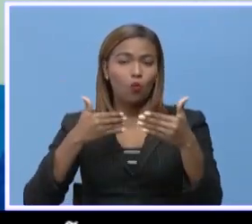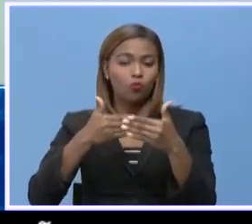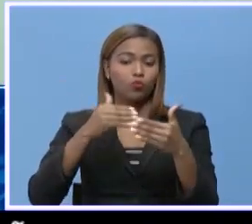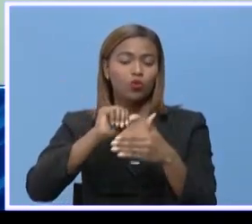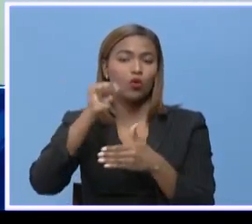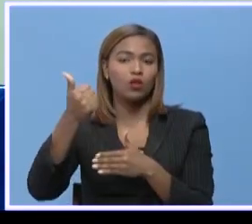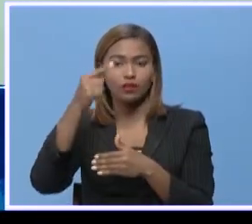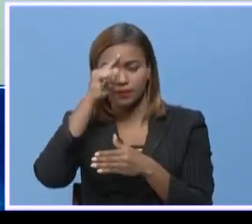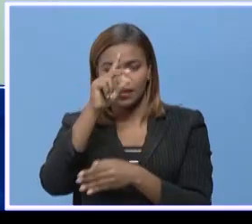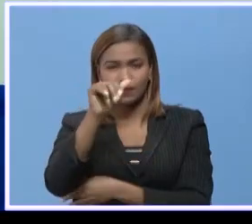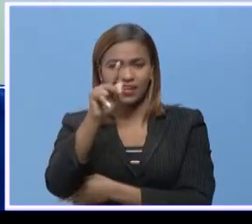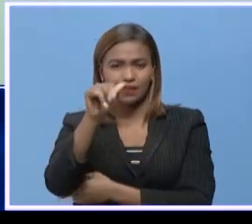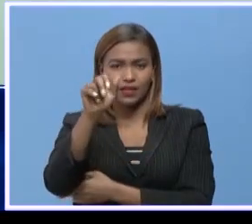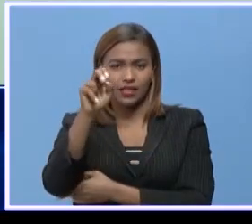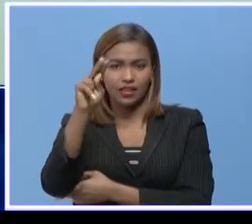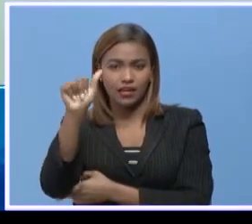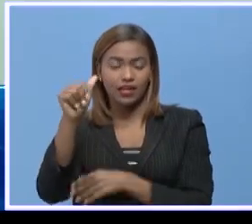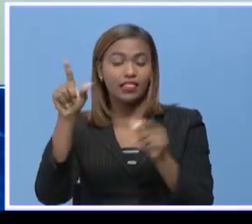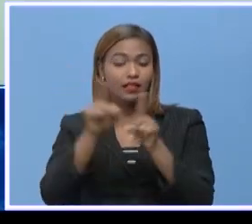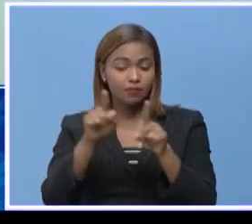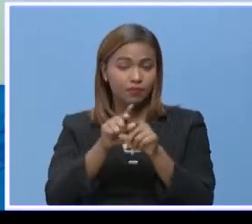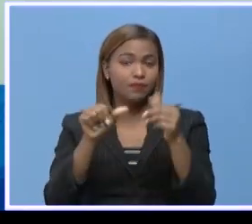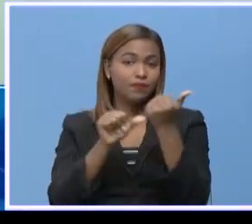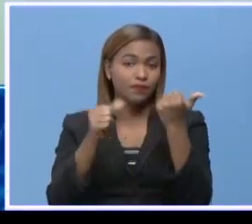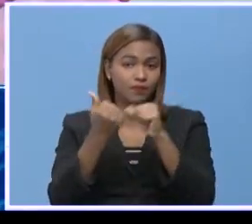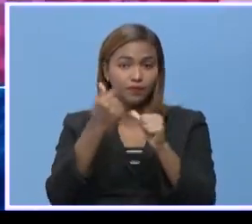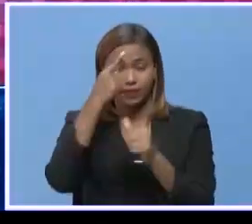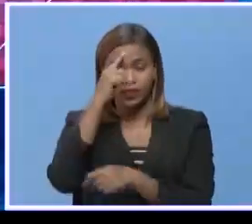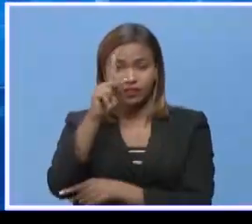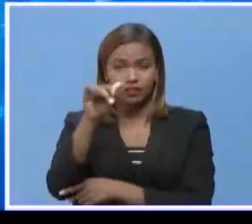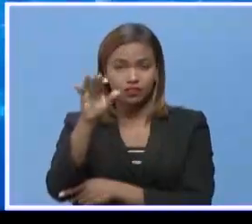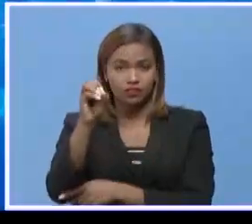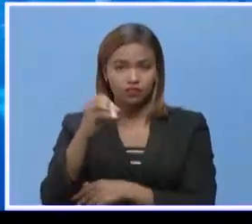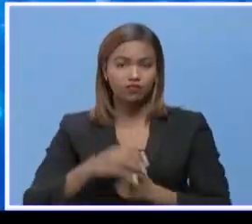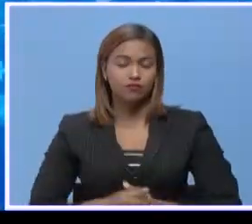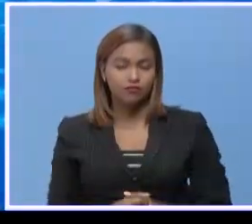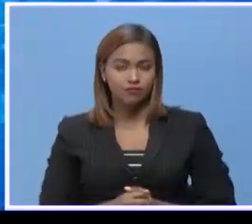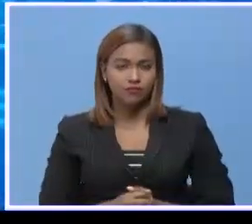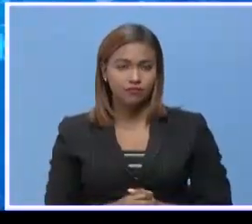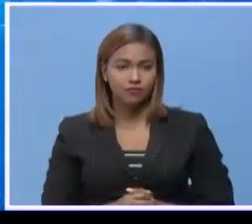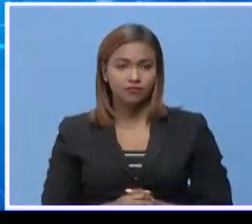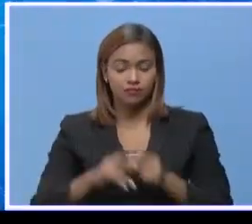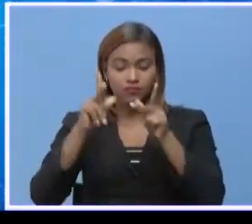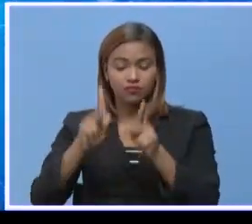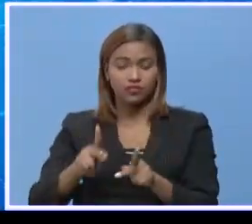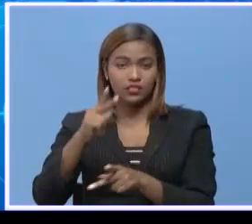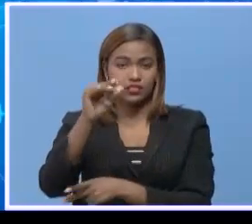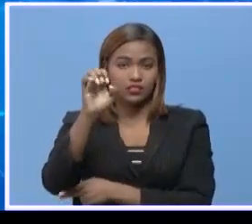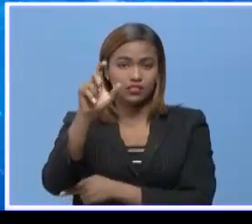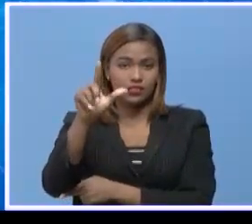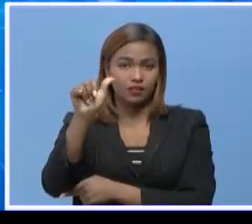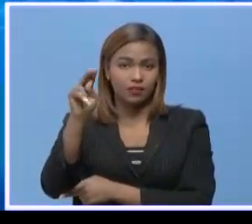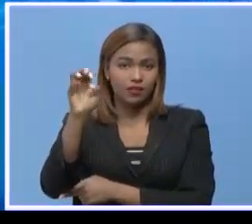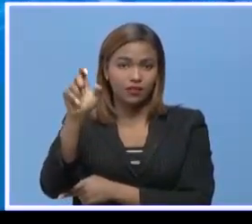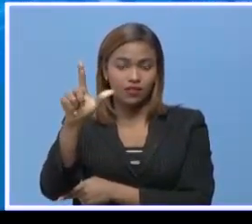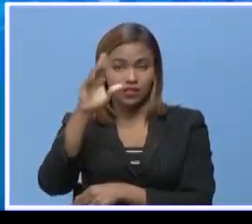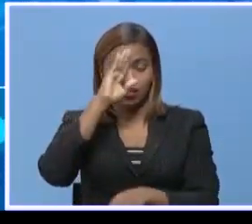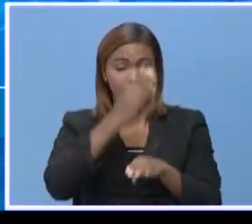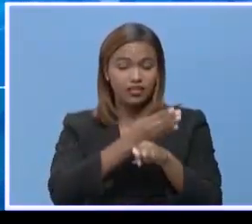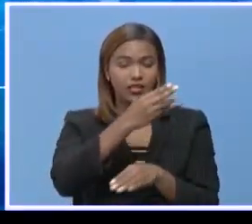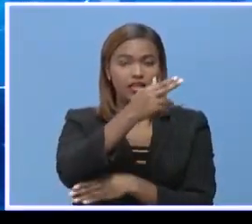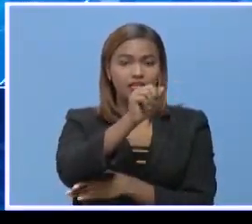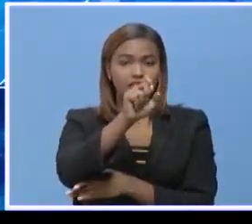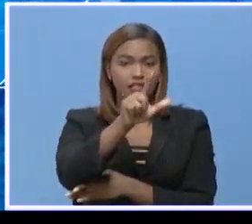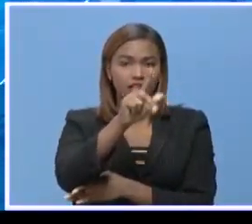del Open Panamericano en abril también para Tokio. El talentoso Hansel Emmanuel, hijo de Hansel